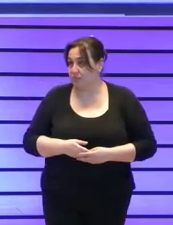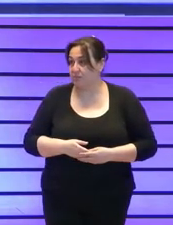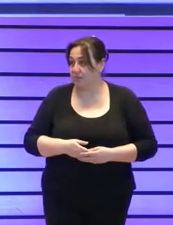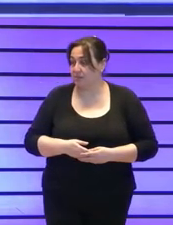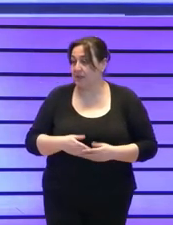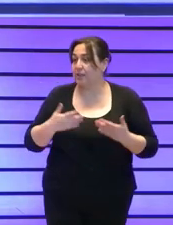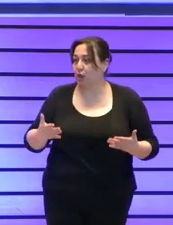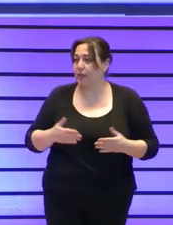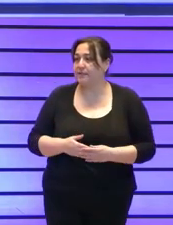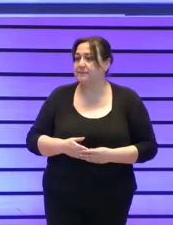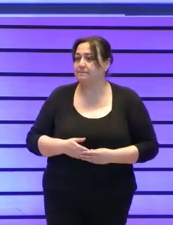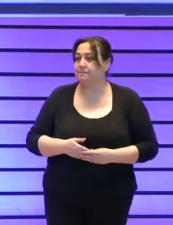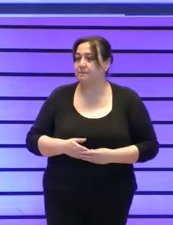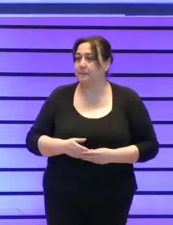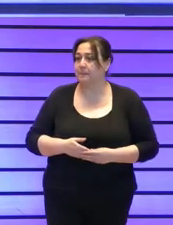Entonces,